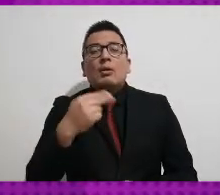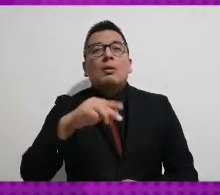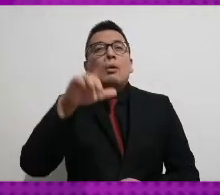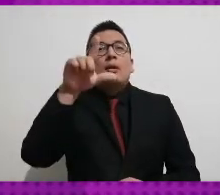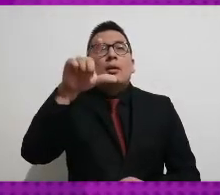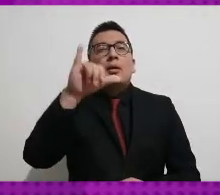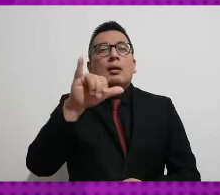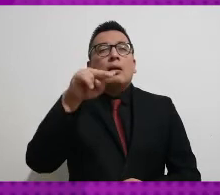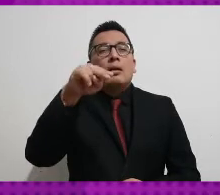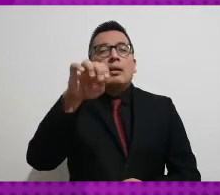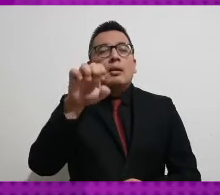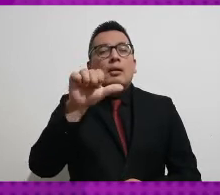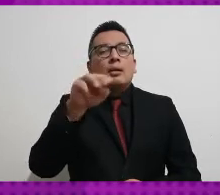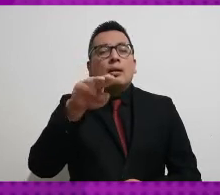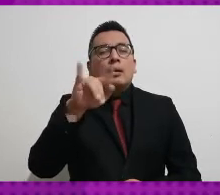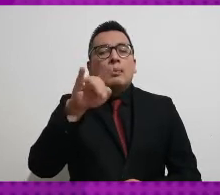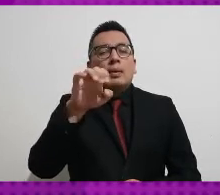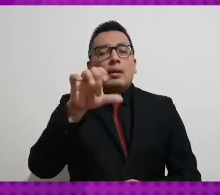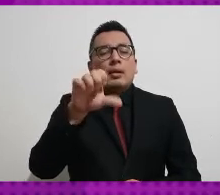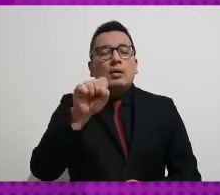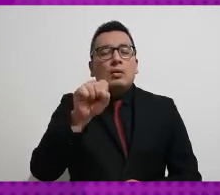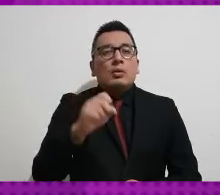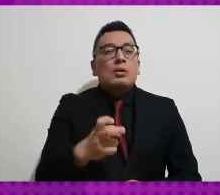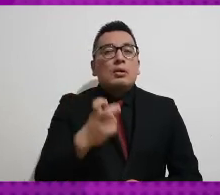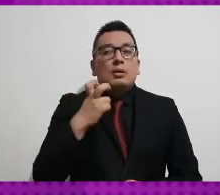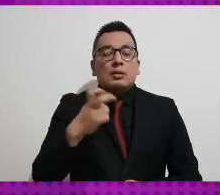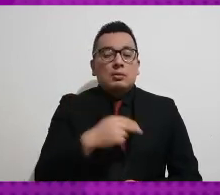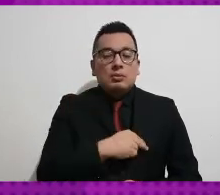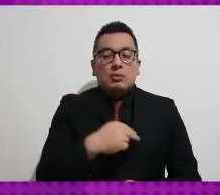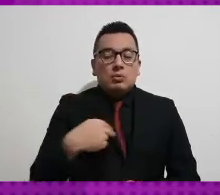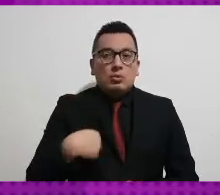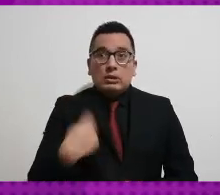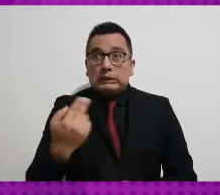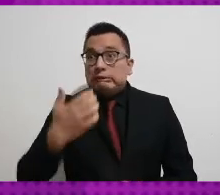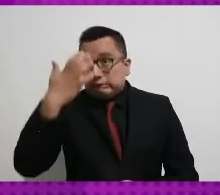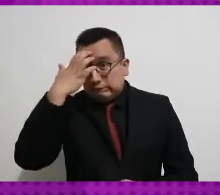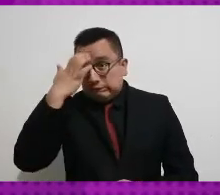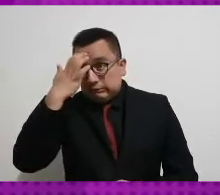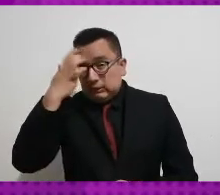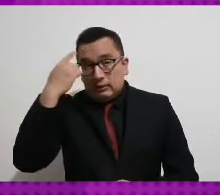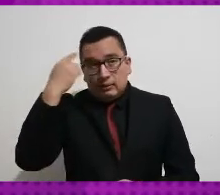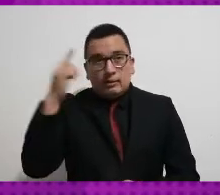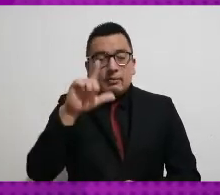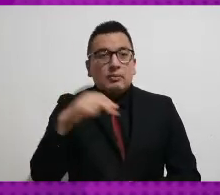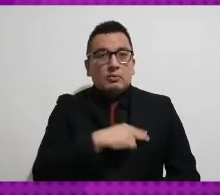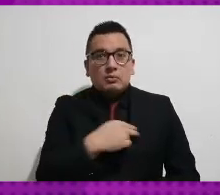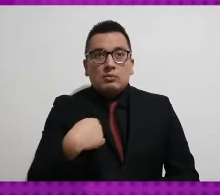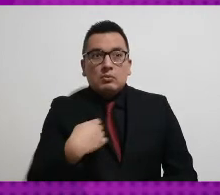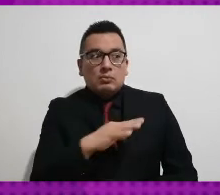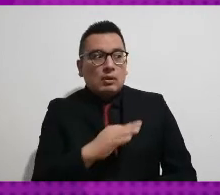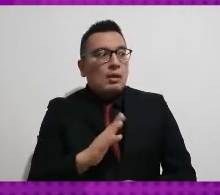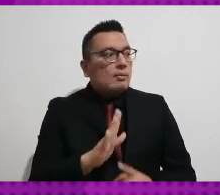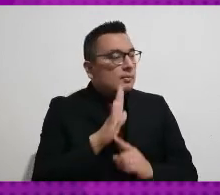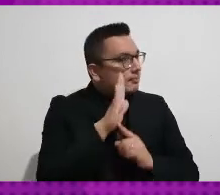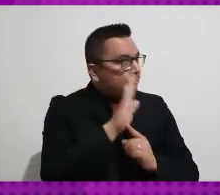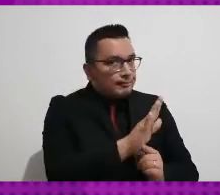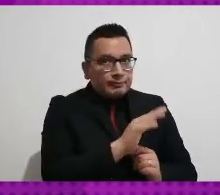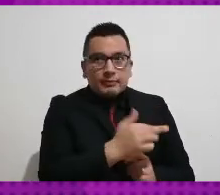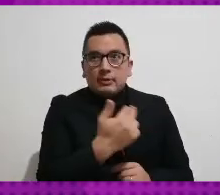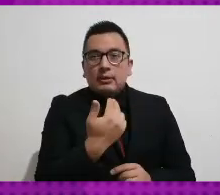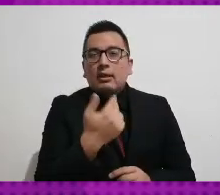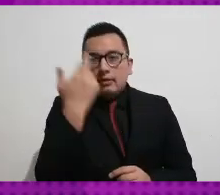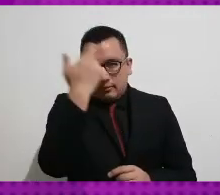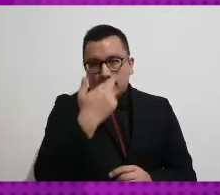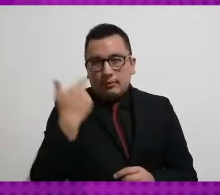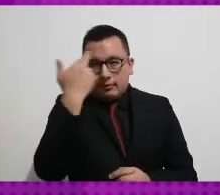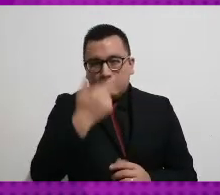muy importantes, son emitidos por el órgano interno de control que nos dan pauta para poder llevar a cabo diversas funciones. También podemos